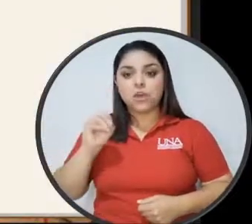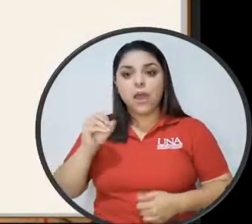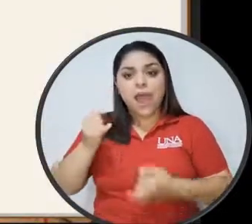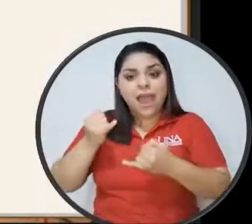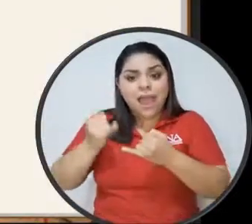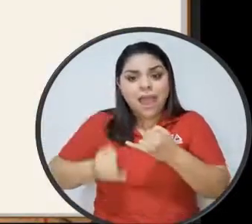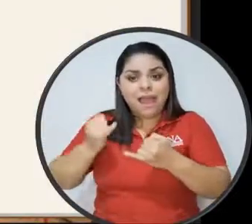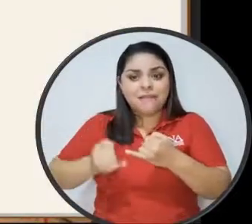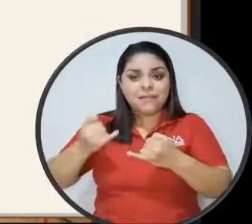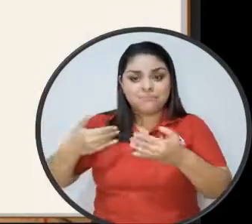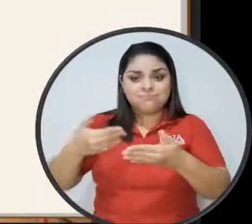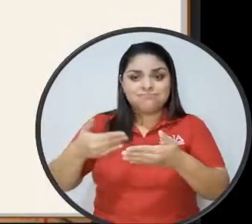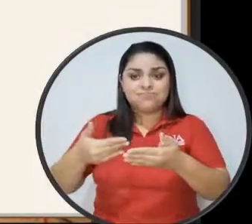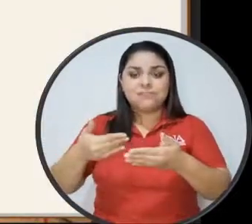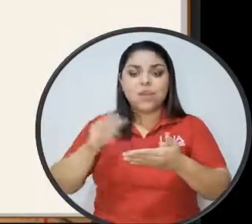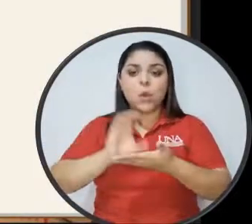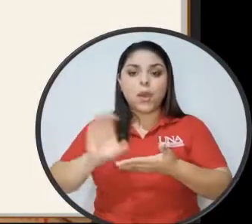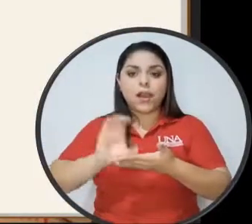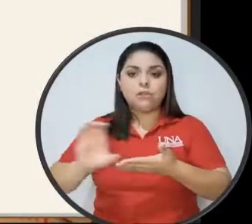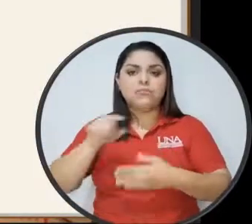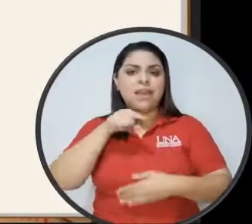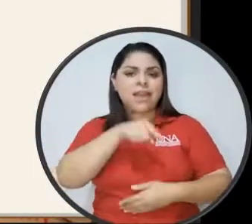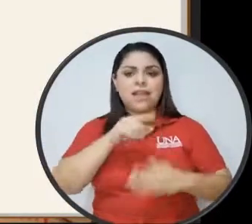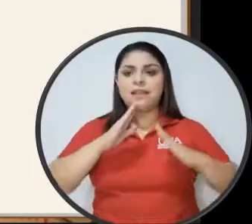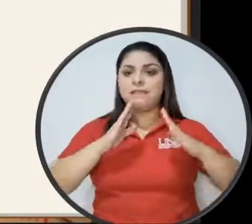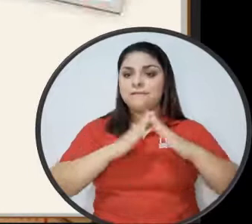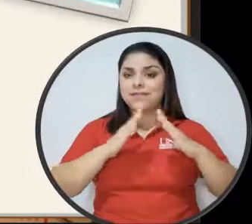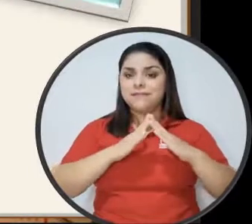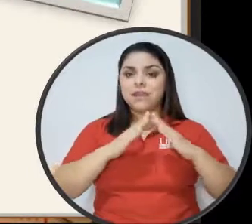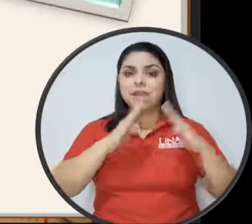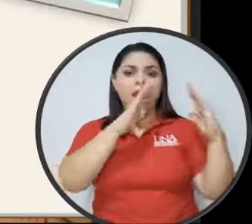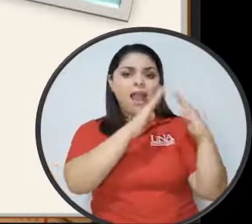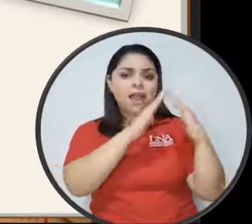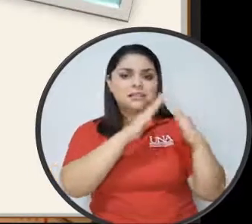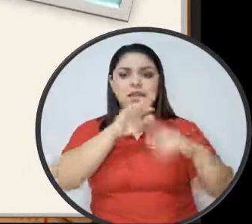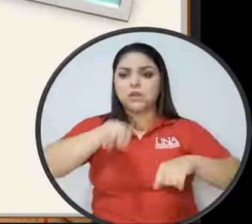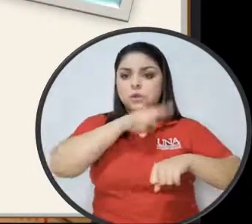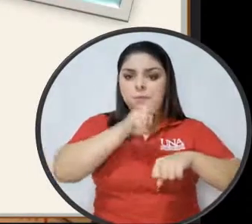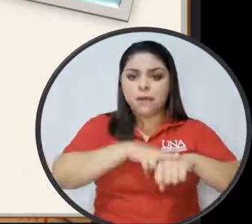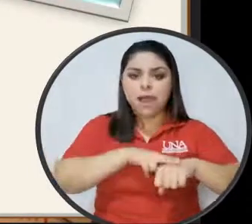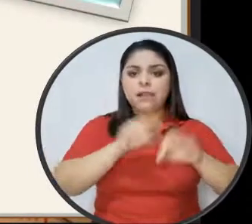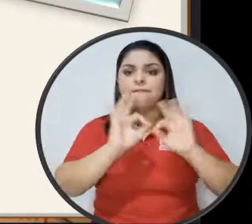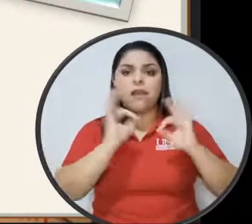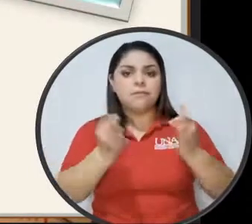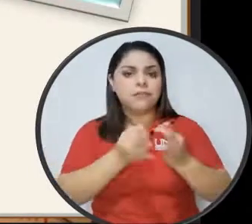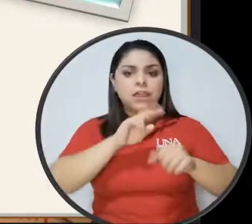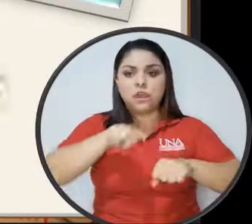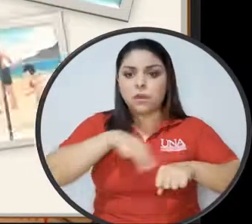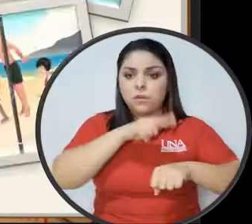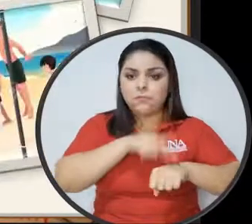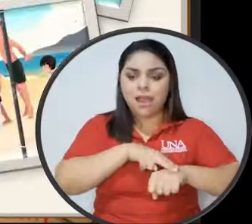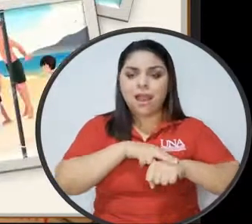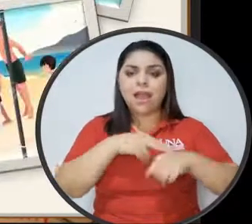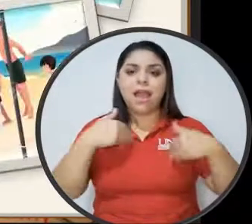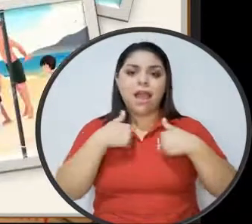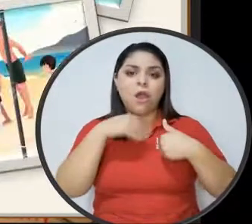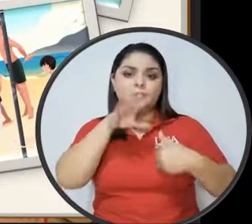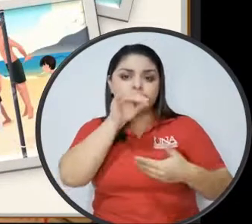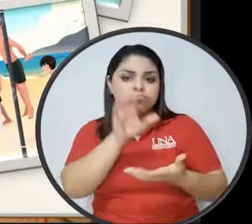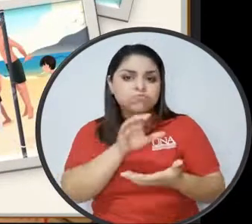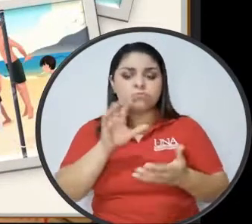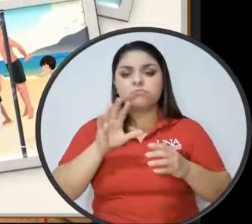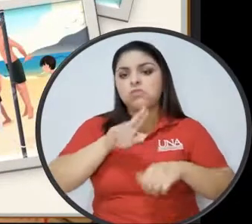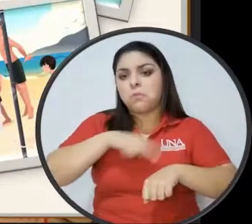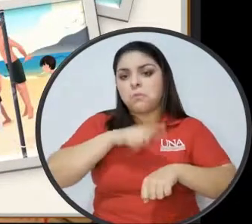colegio. Vivía en una casa normal, con una familia normal, una mascota normal. Y pues